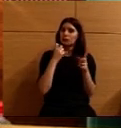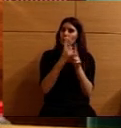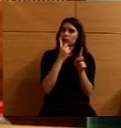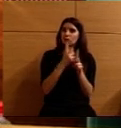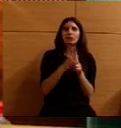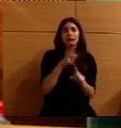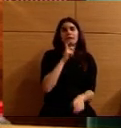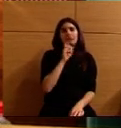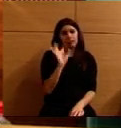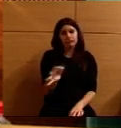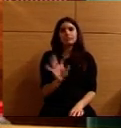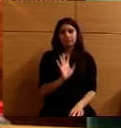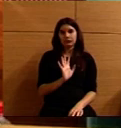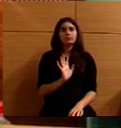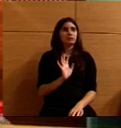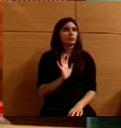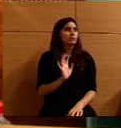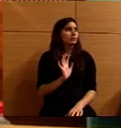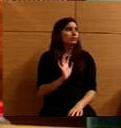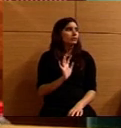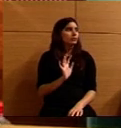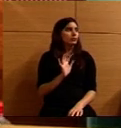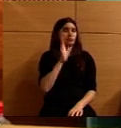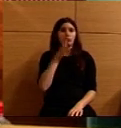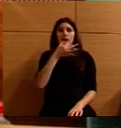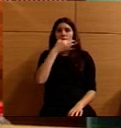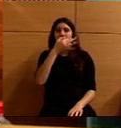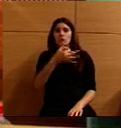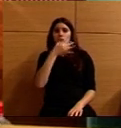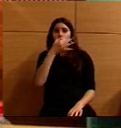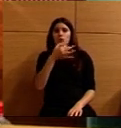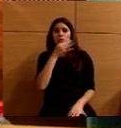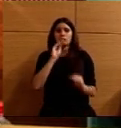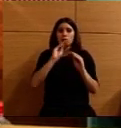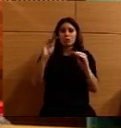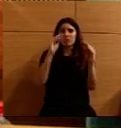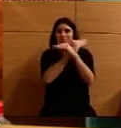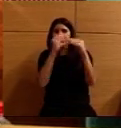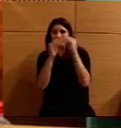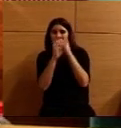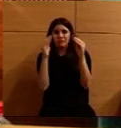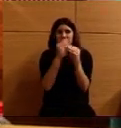el presidente, con, en fin, con discursos que más bien son